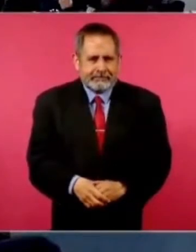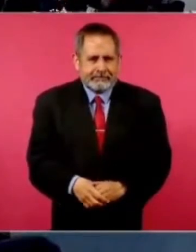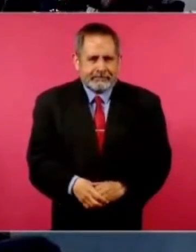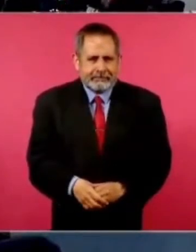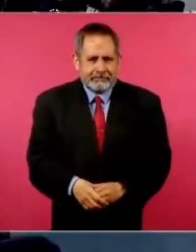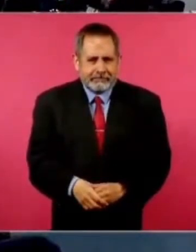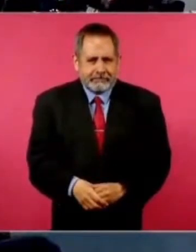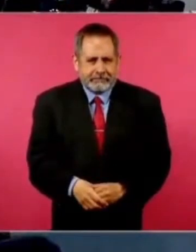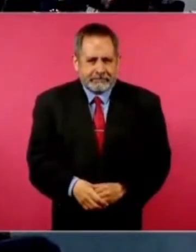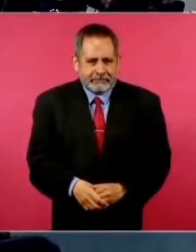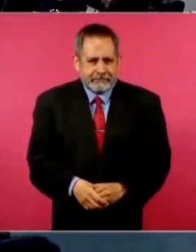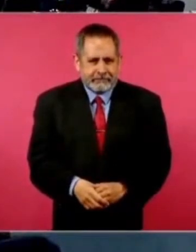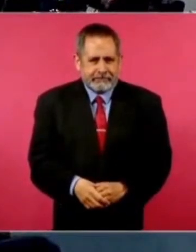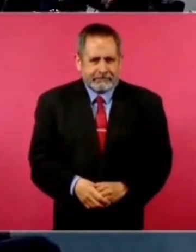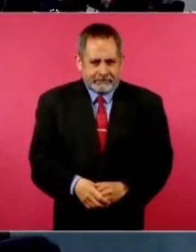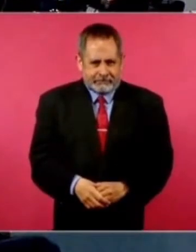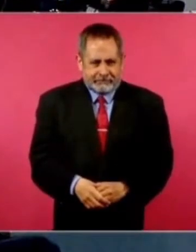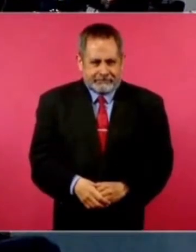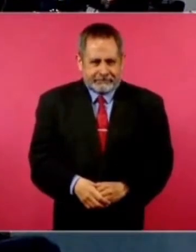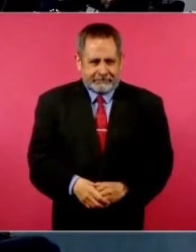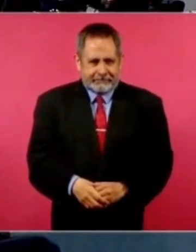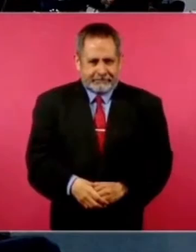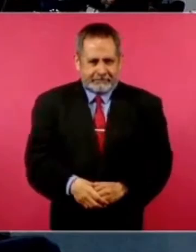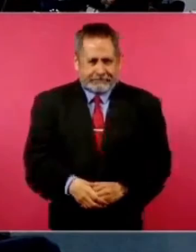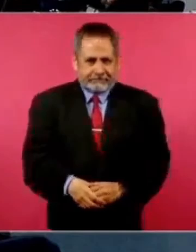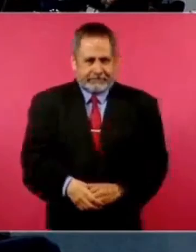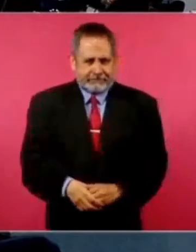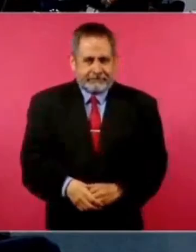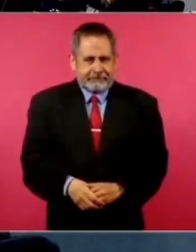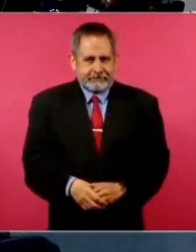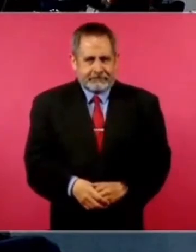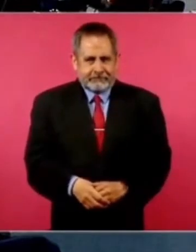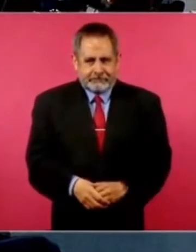Tendría que informar primero Sheinbaum sobre esto y ya después